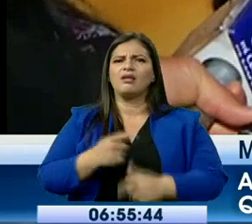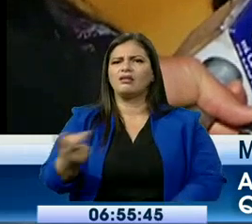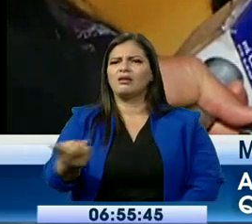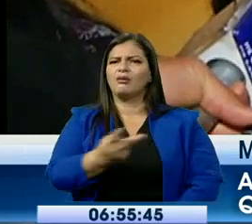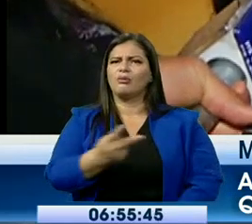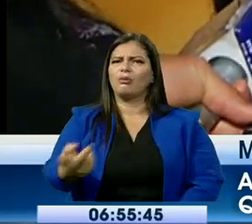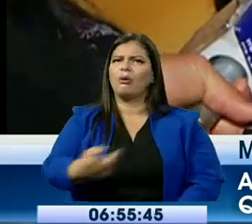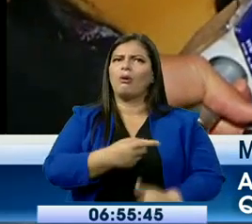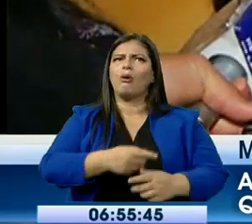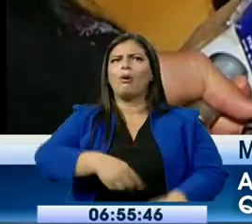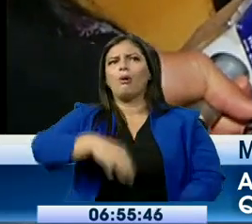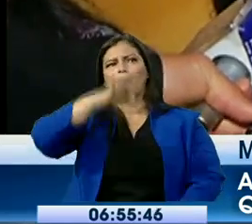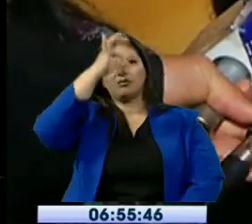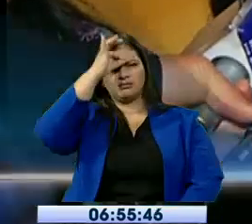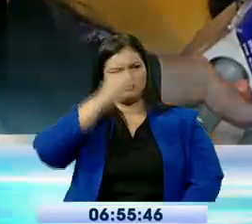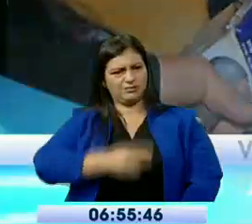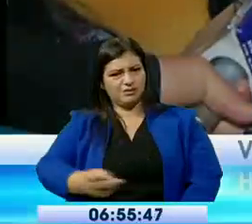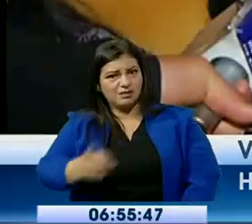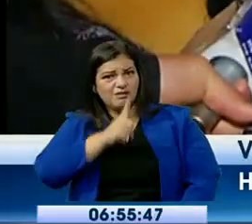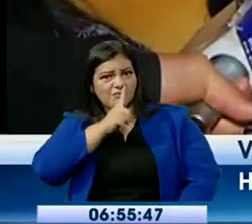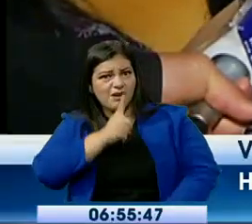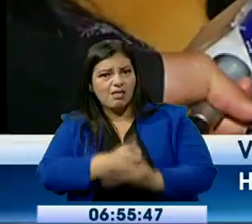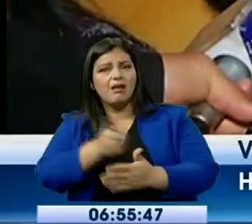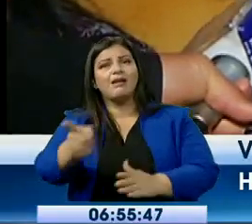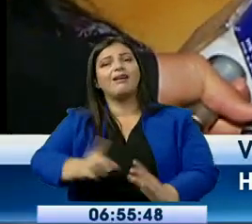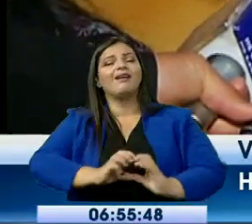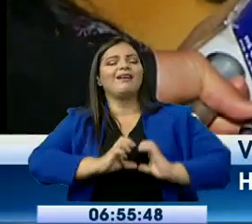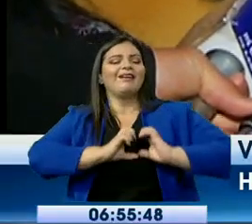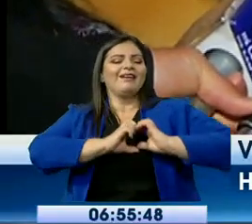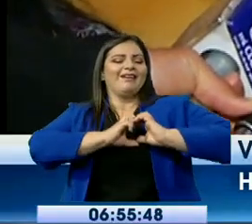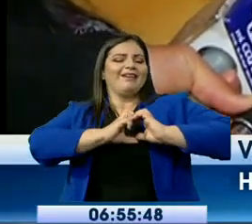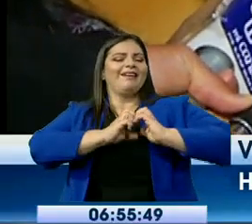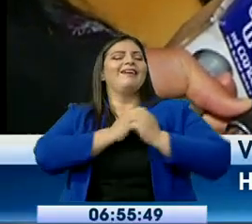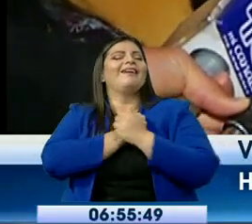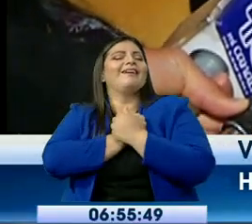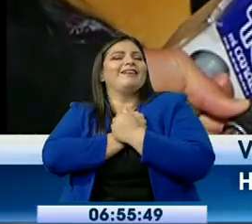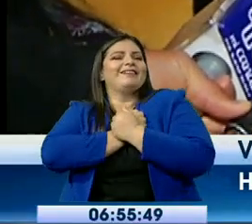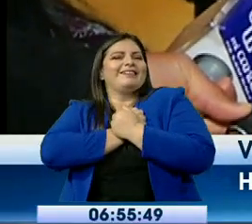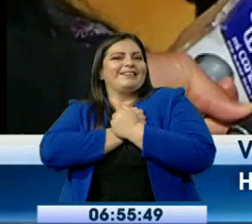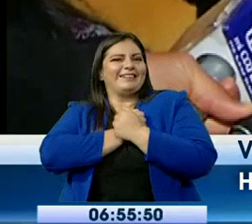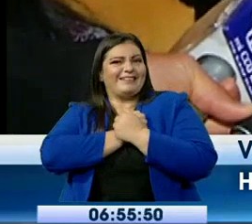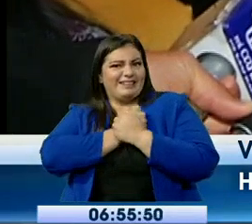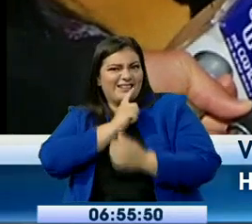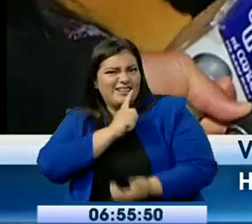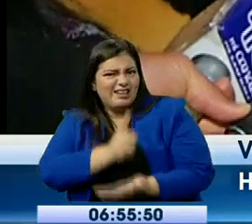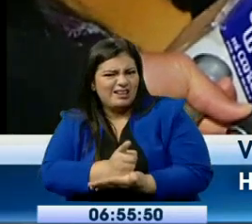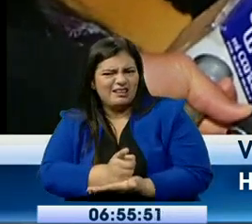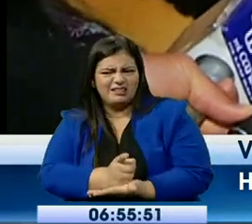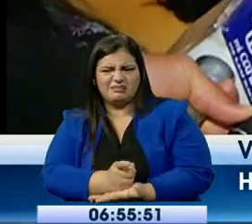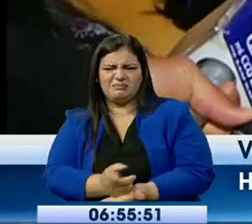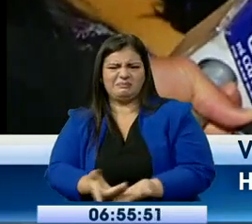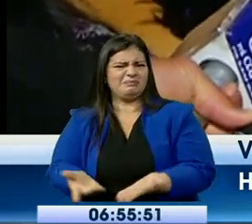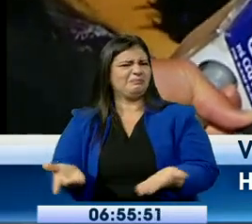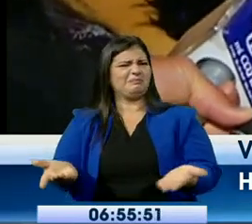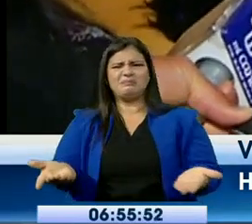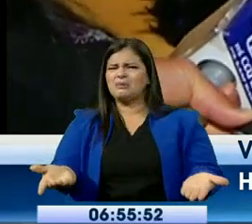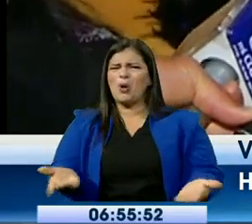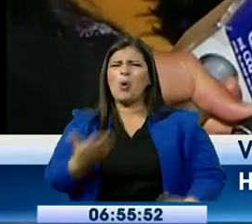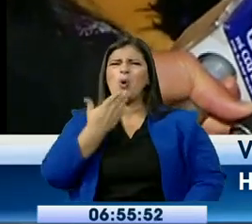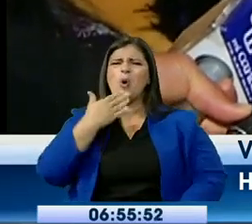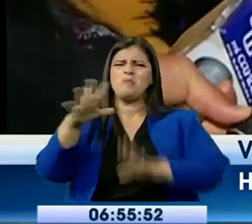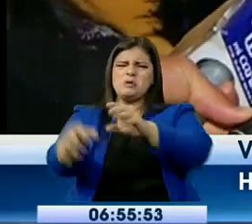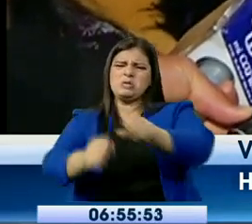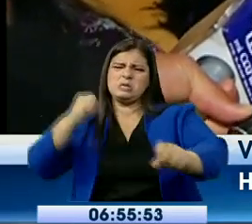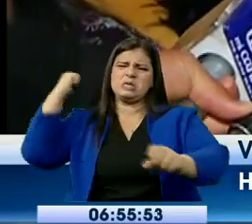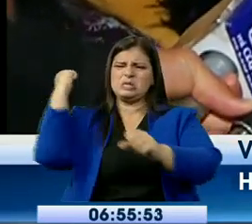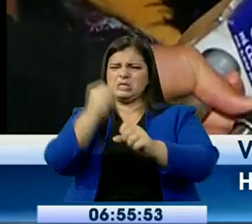Eso es como que diga, si tú me amas, mátame y te seguiré amando más. Pues no, eso es algo insólito. No